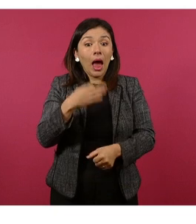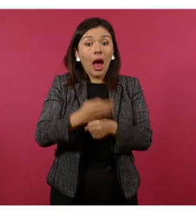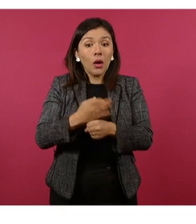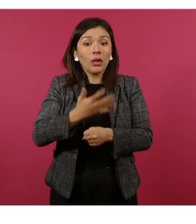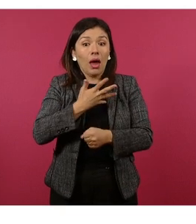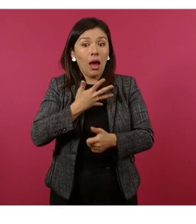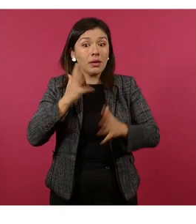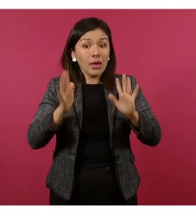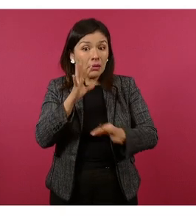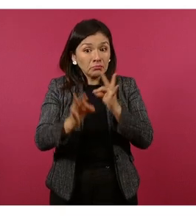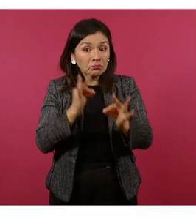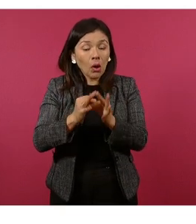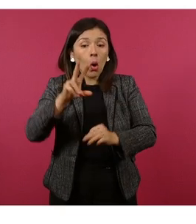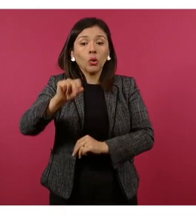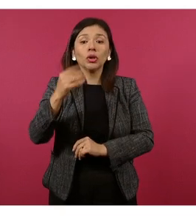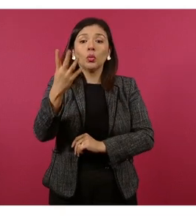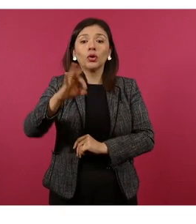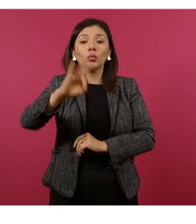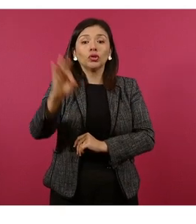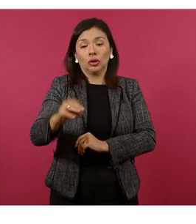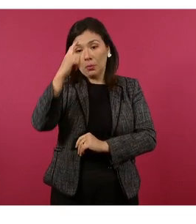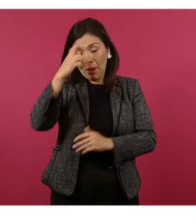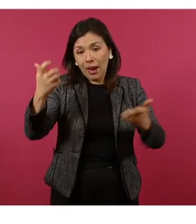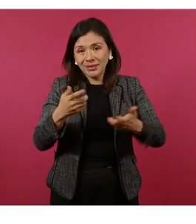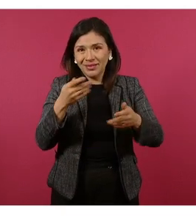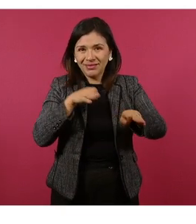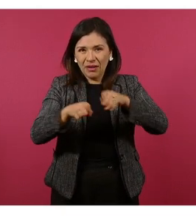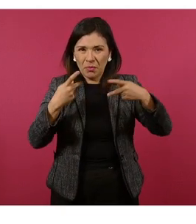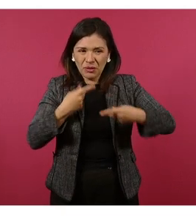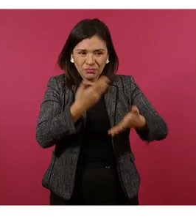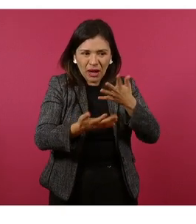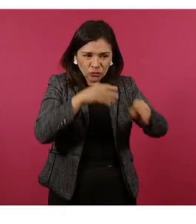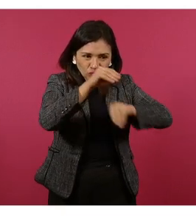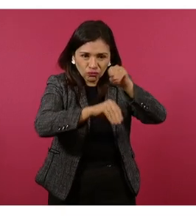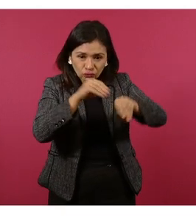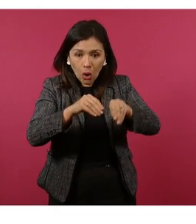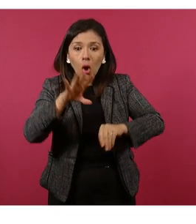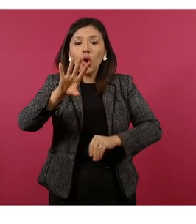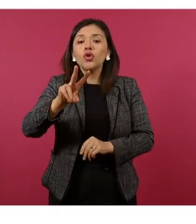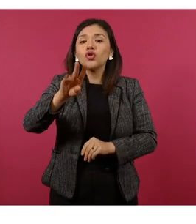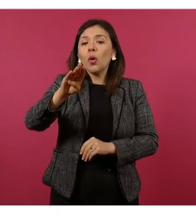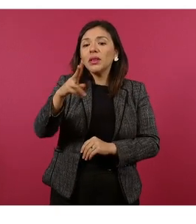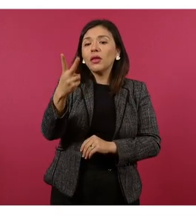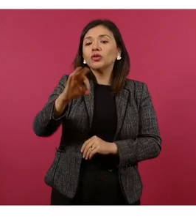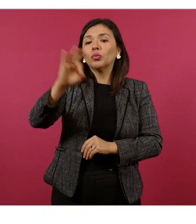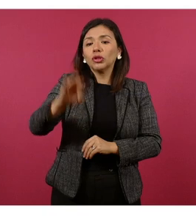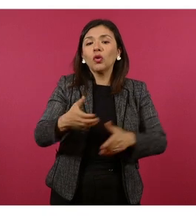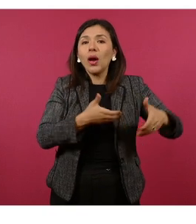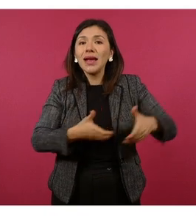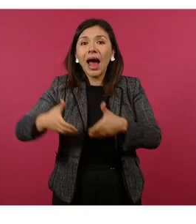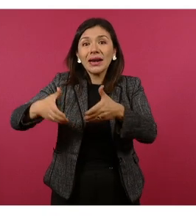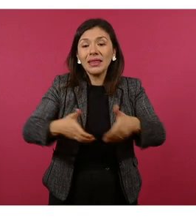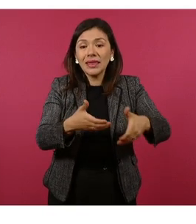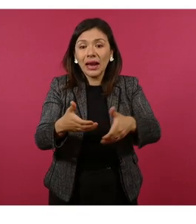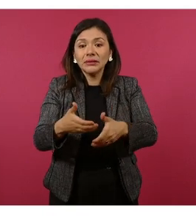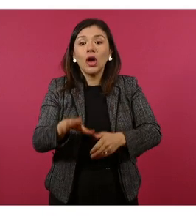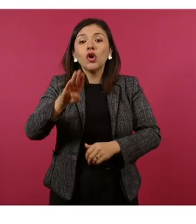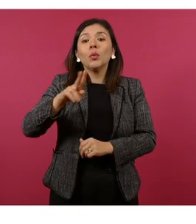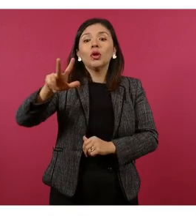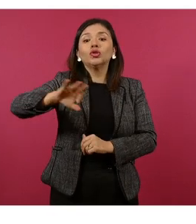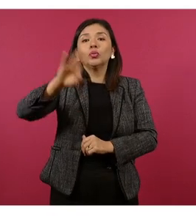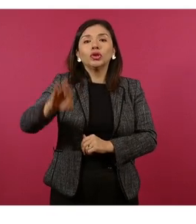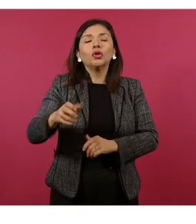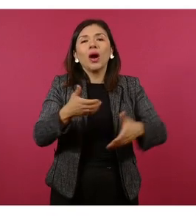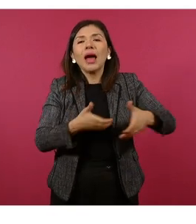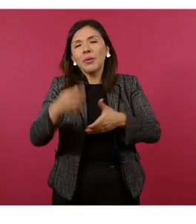un avance de 84 en los caminos de mano de obra 92 en carreteras federales 98 en camino